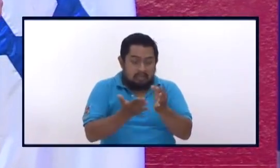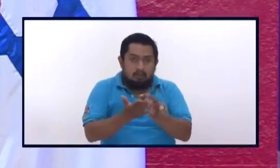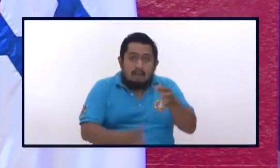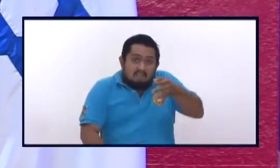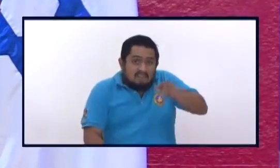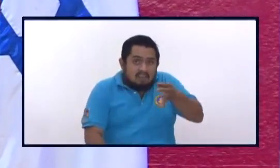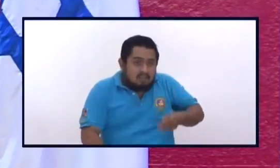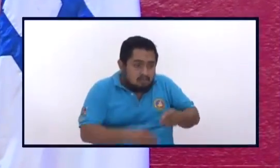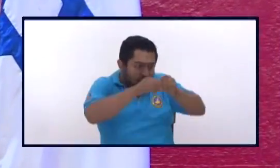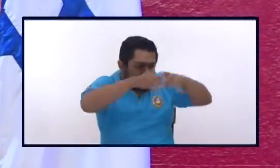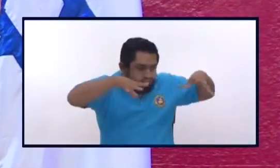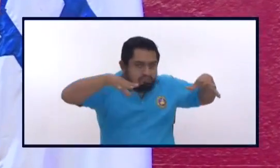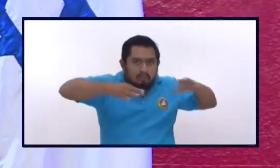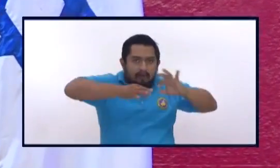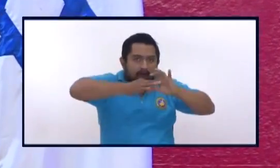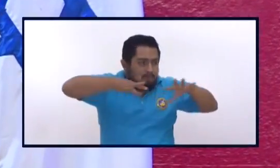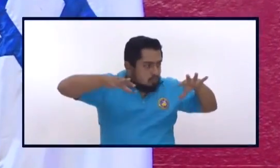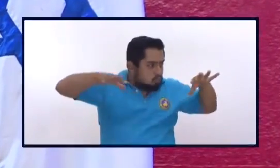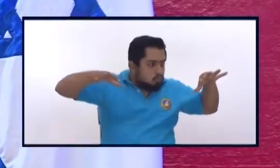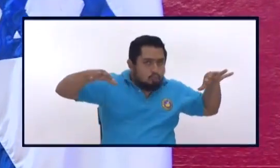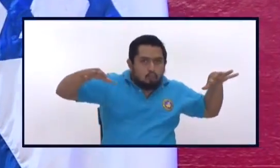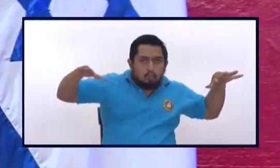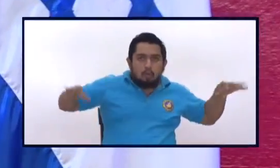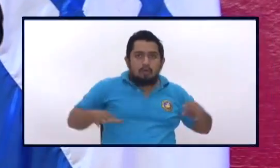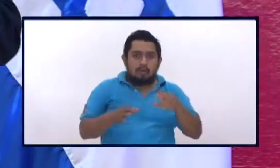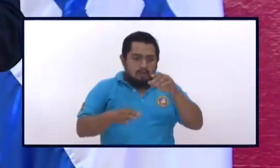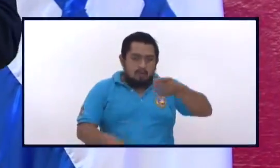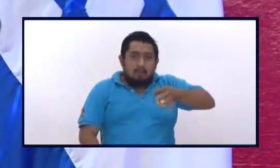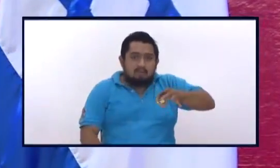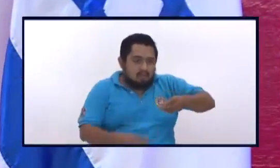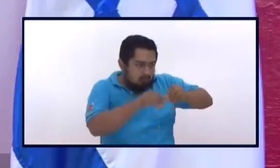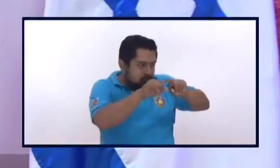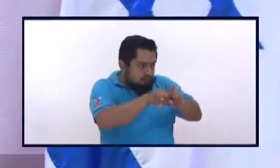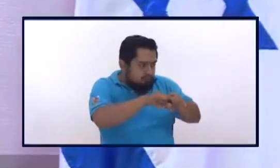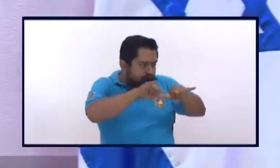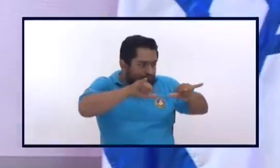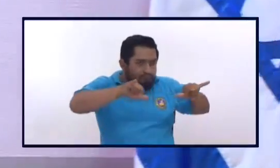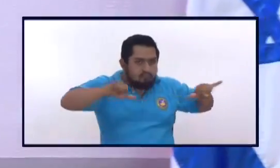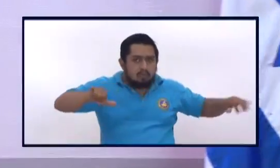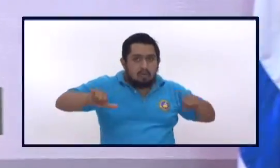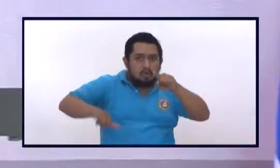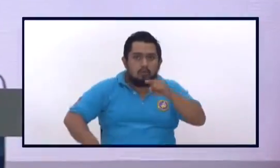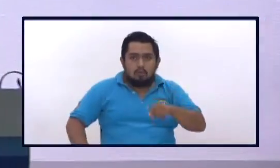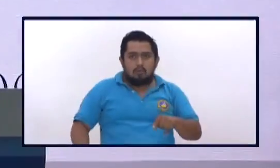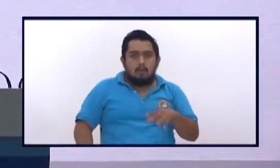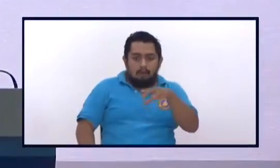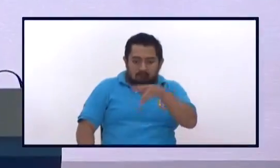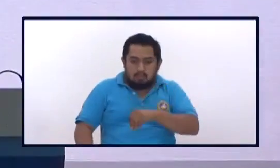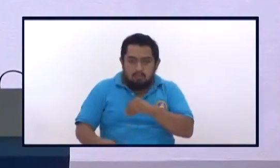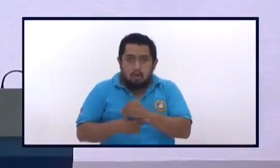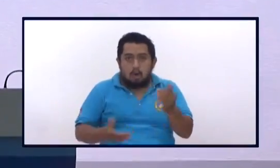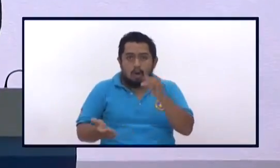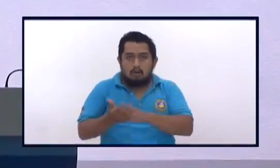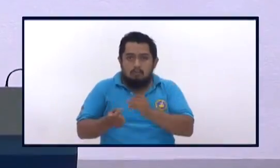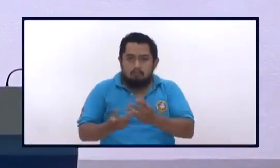alcance ya ve fuera del rango de alcance y dice si usted apaga el vehículo no lo